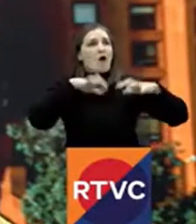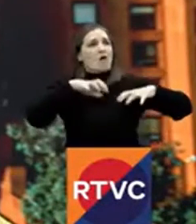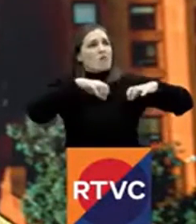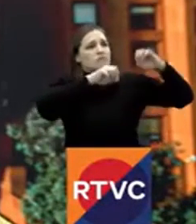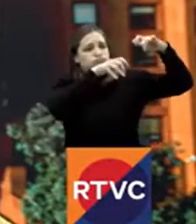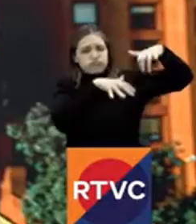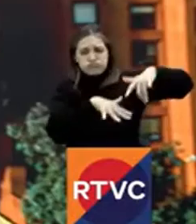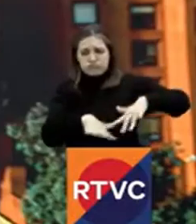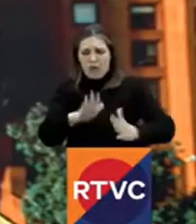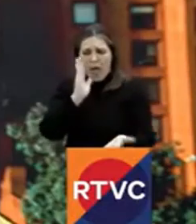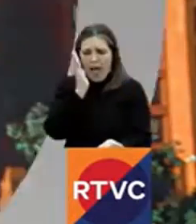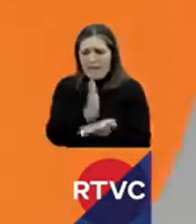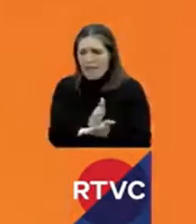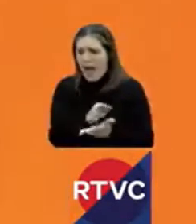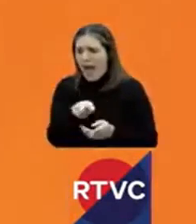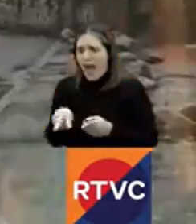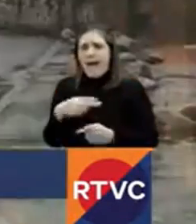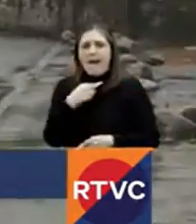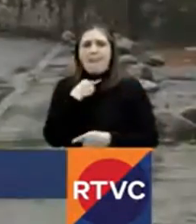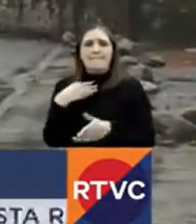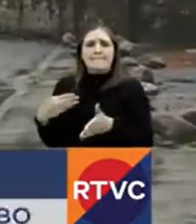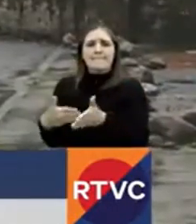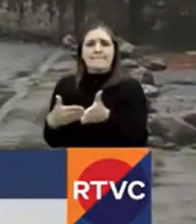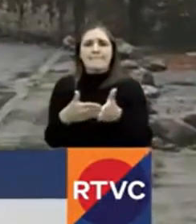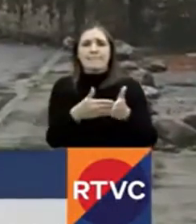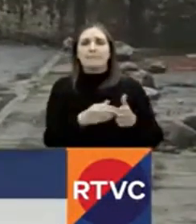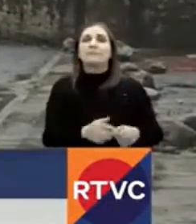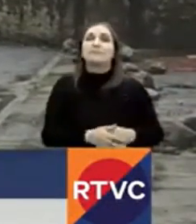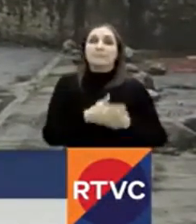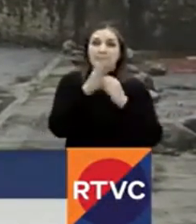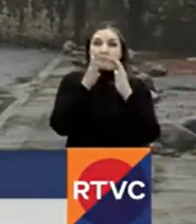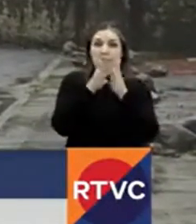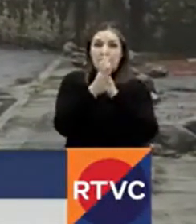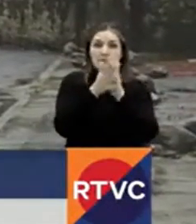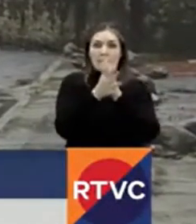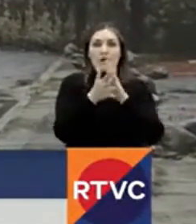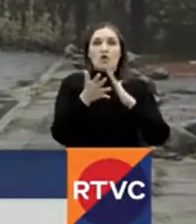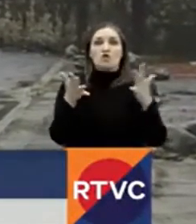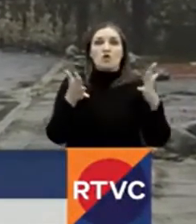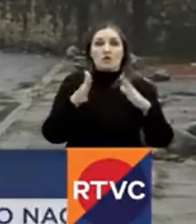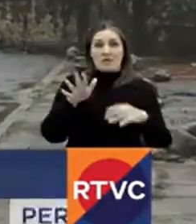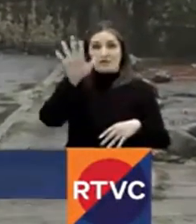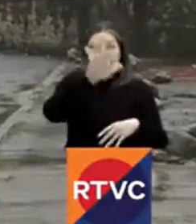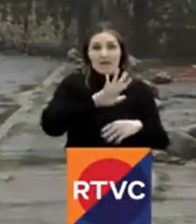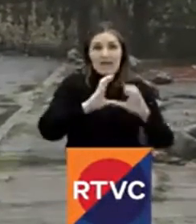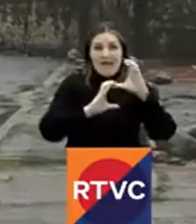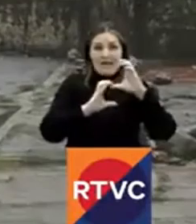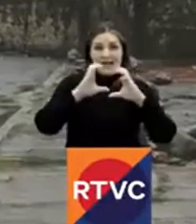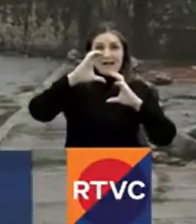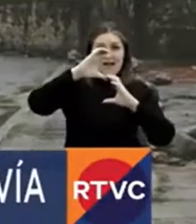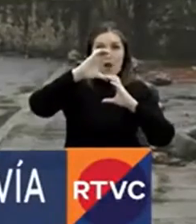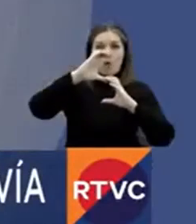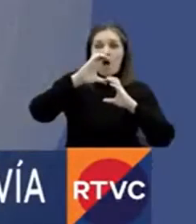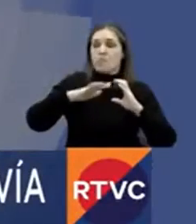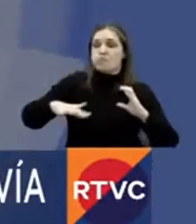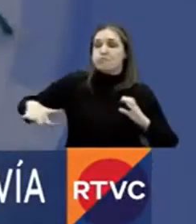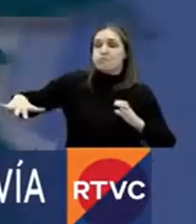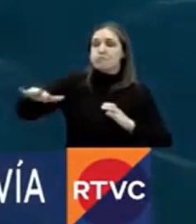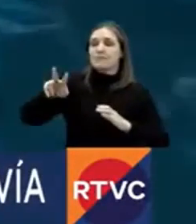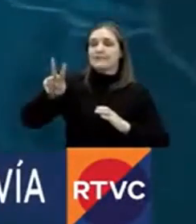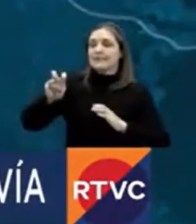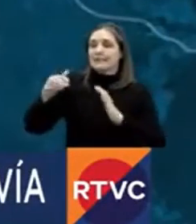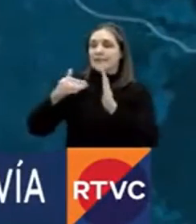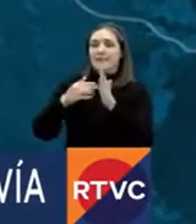cuenta sobre la afectación. Se trata de una carretera que conduce al macizo colombiano y que tiene afectados a 7.600 habitantes del